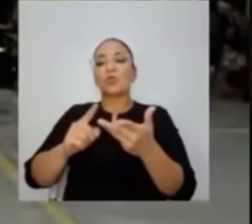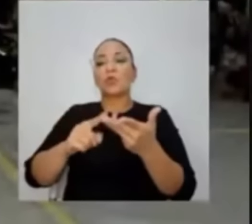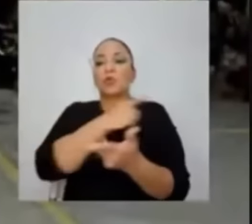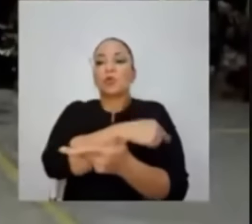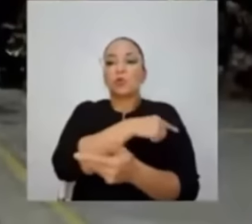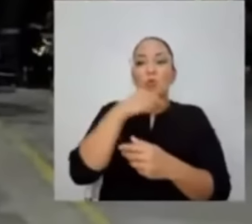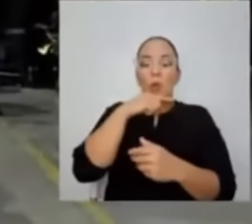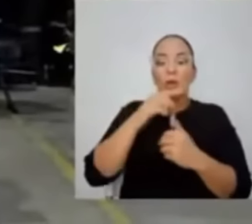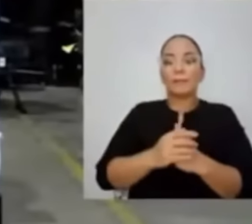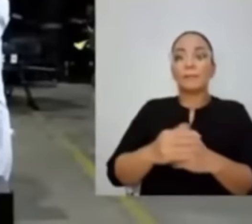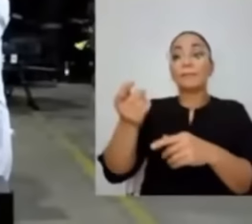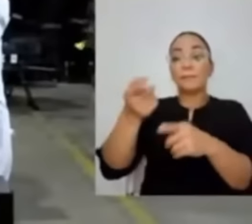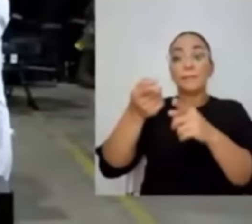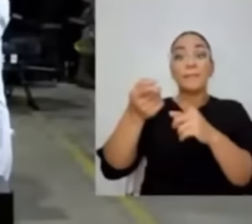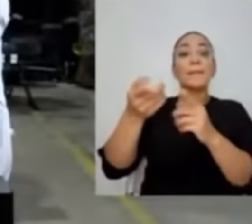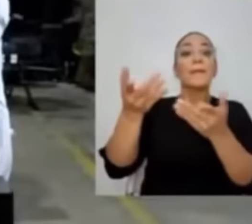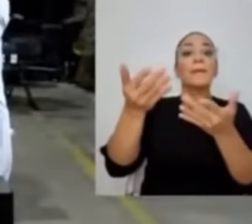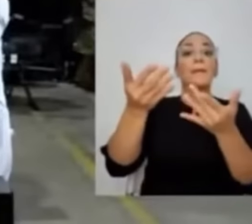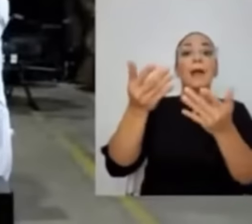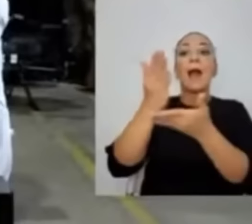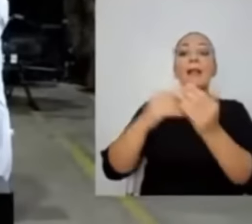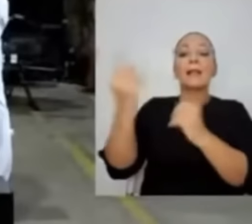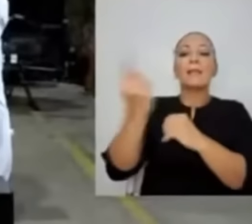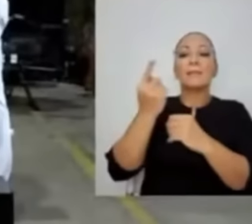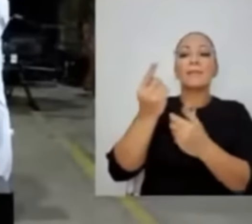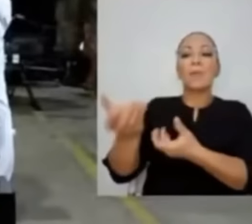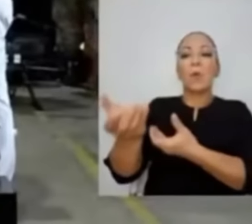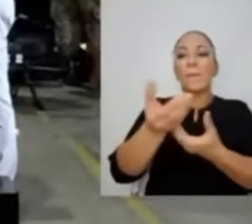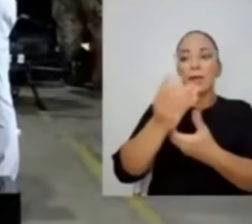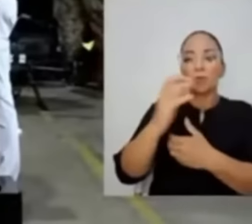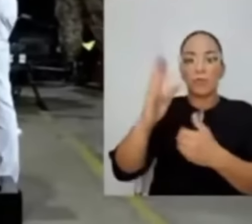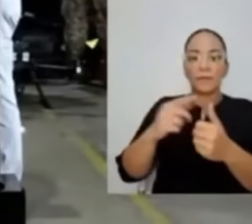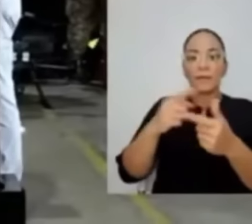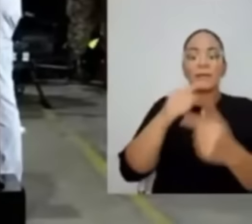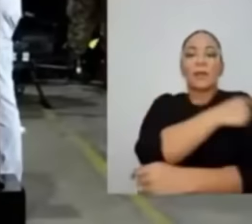de los bomberos de Costa Rica también, por favor, Cruz Roja.